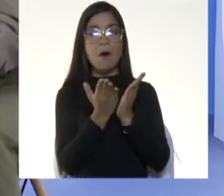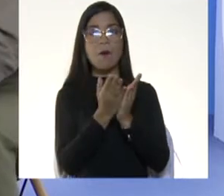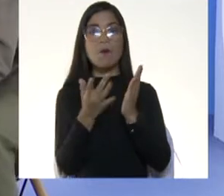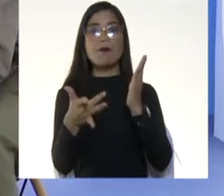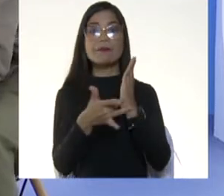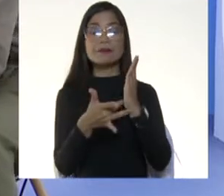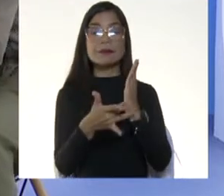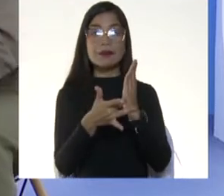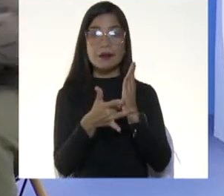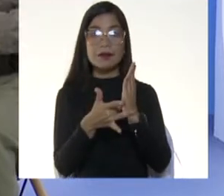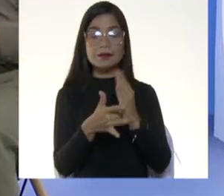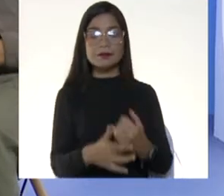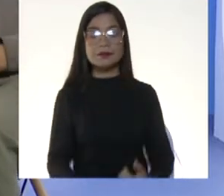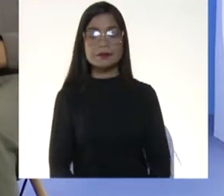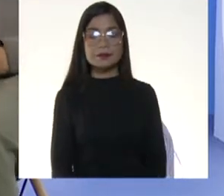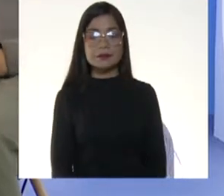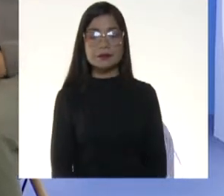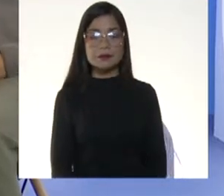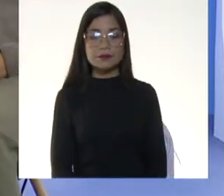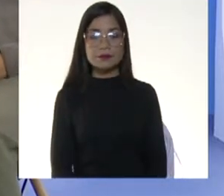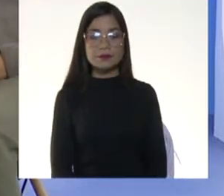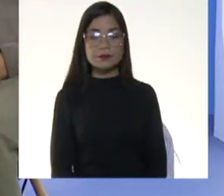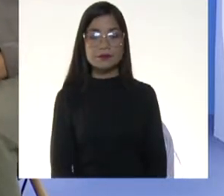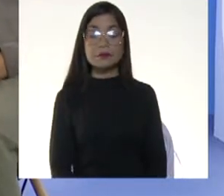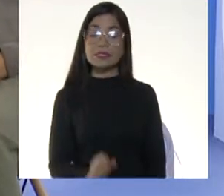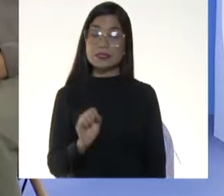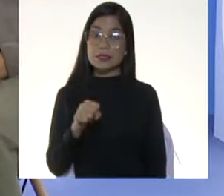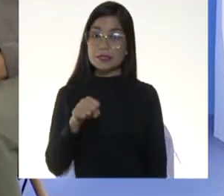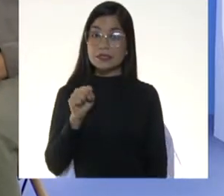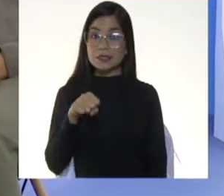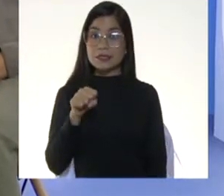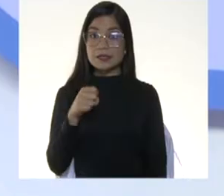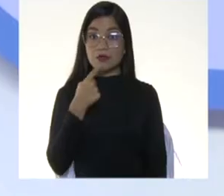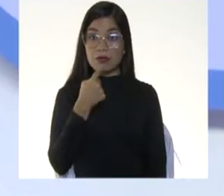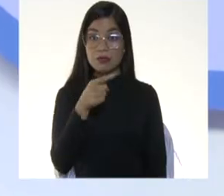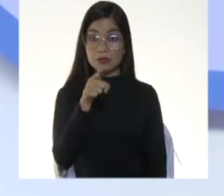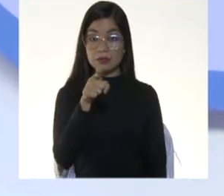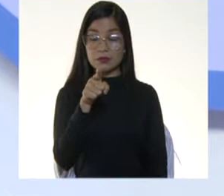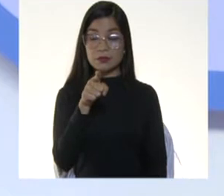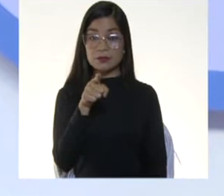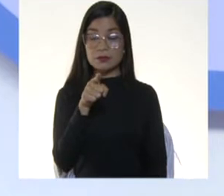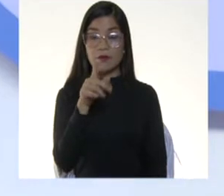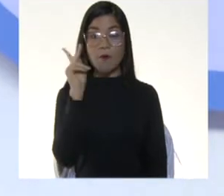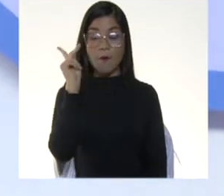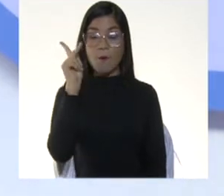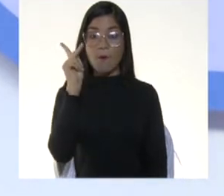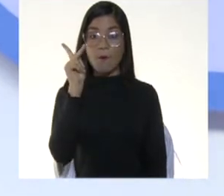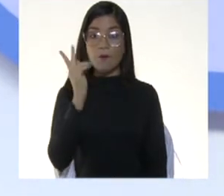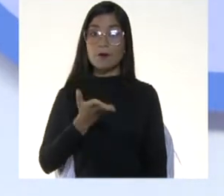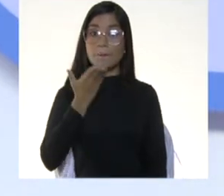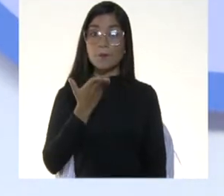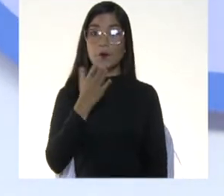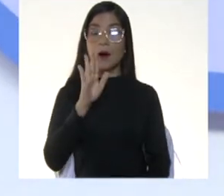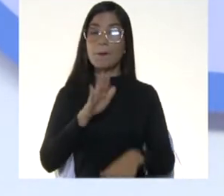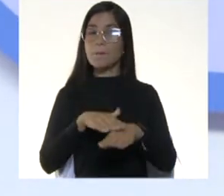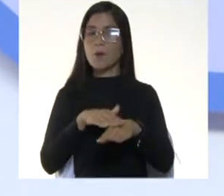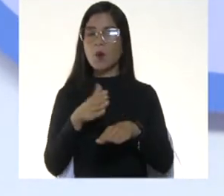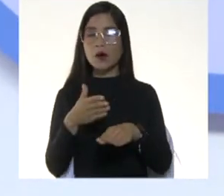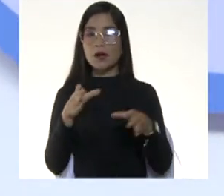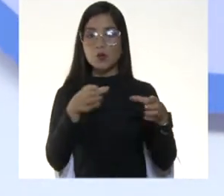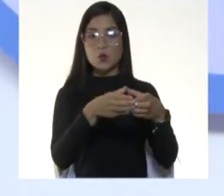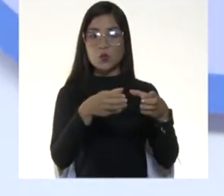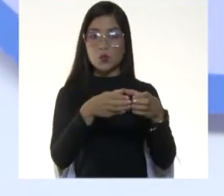este relato que te estoy haciendo. Fíjense lo que nos está diciendo nuestro profe José Rojas, tiene también que ver con el hecho de que en los grupos de creación,